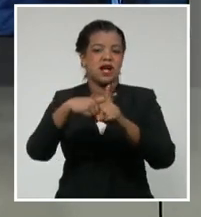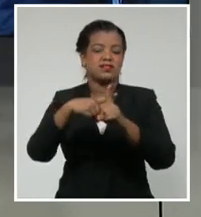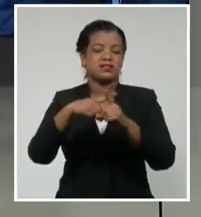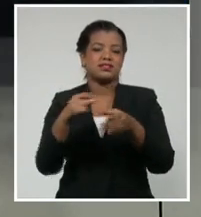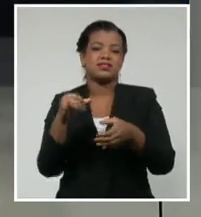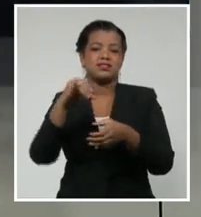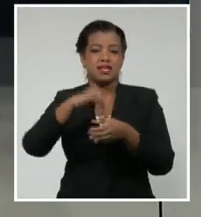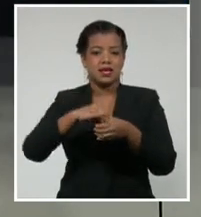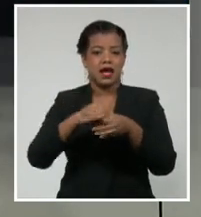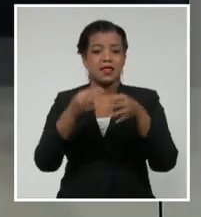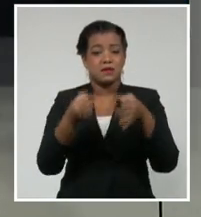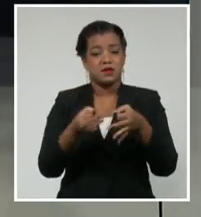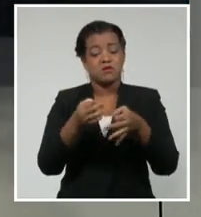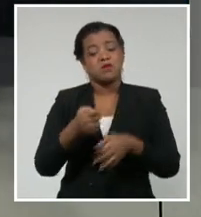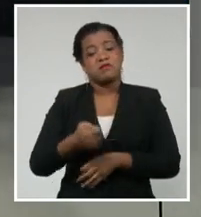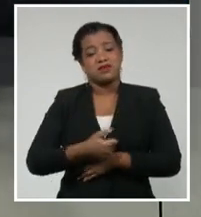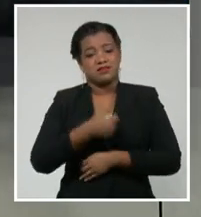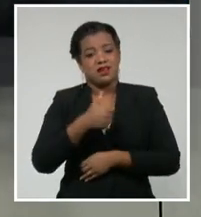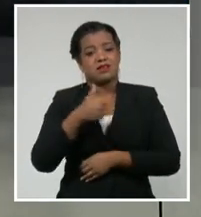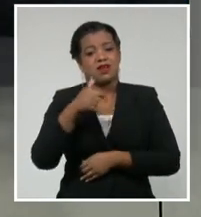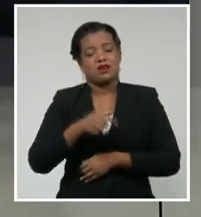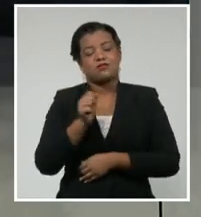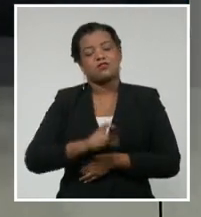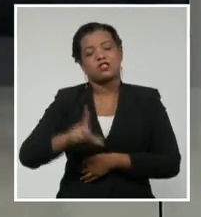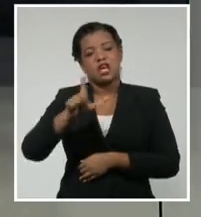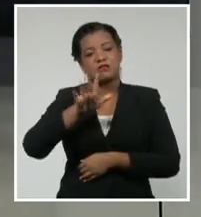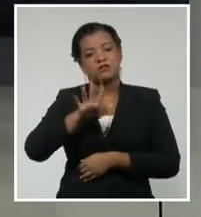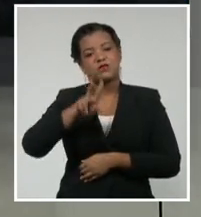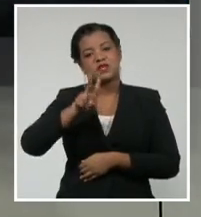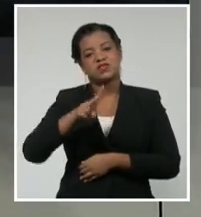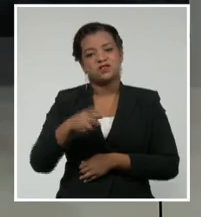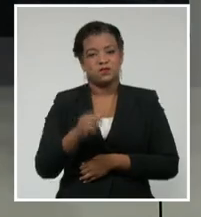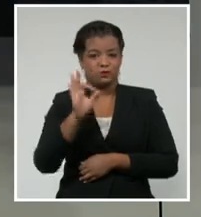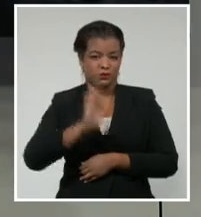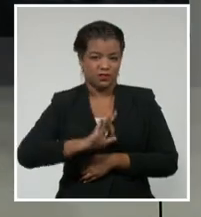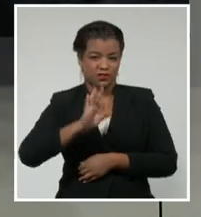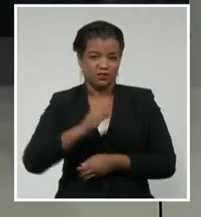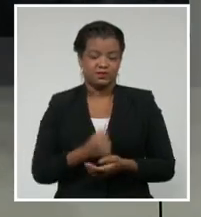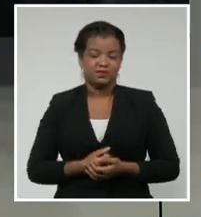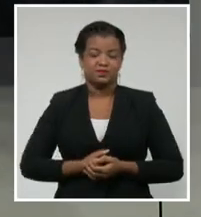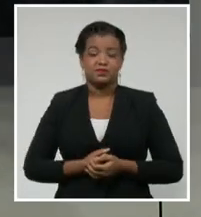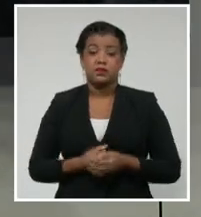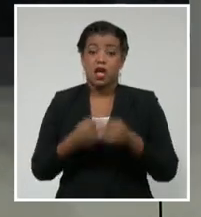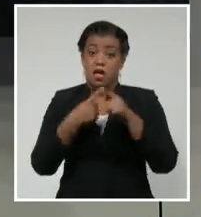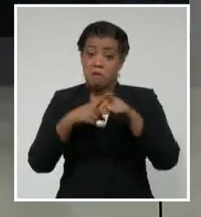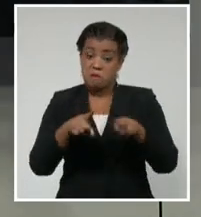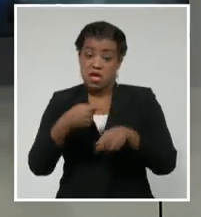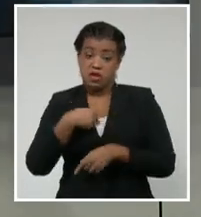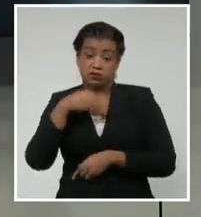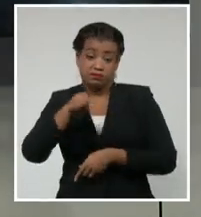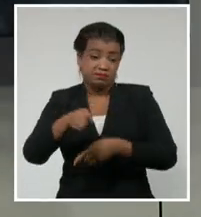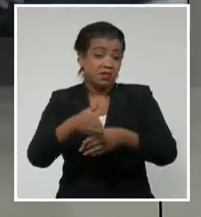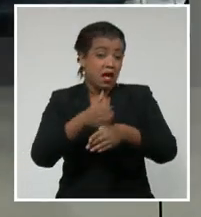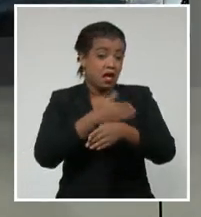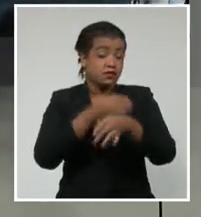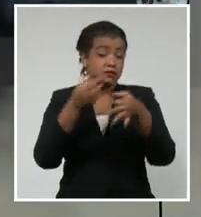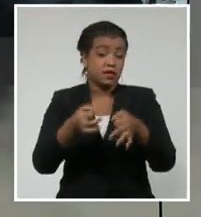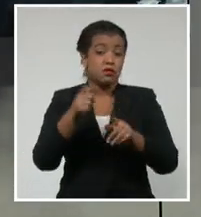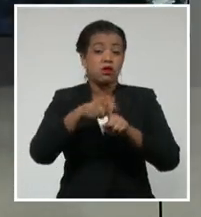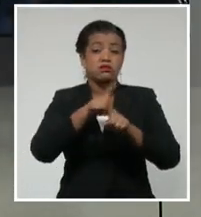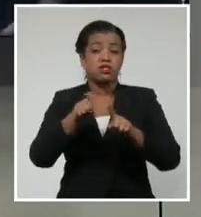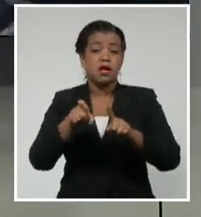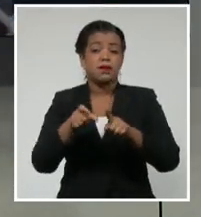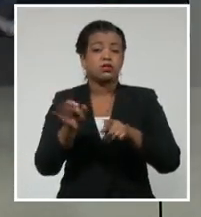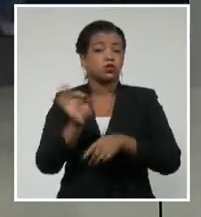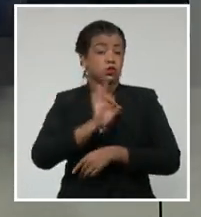luís arce y david choquehuanca obtuvo el 52% de los votos pero como dije en mi comentario anterior sobre este mismo tema aún